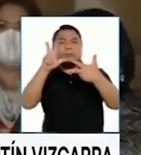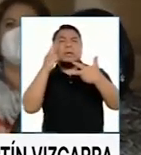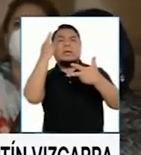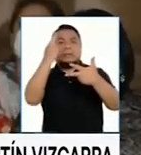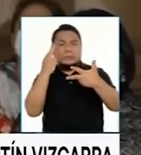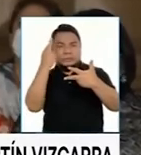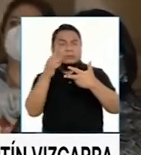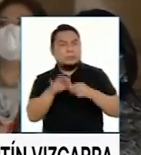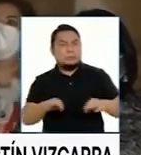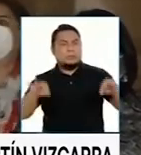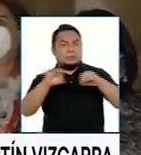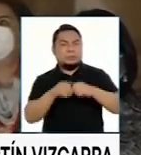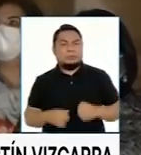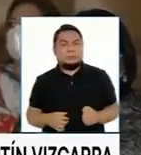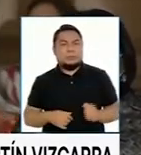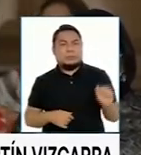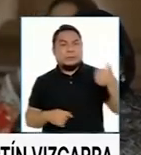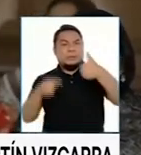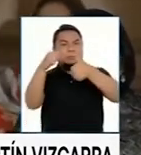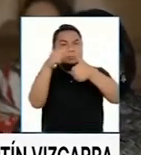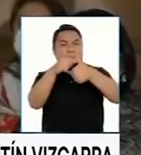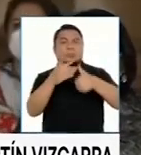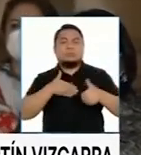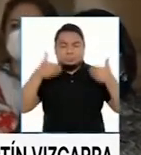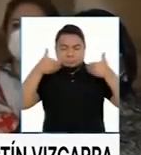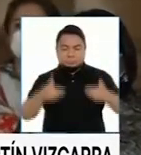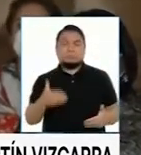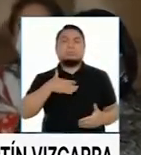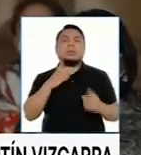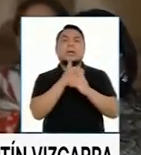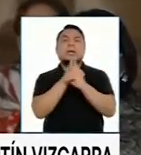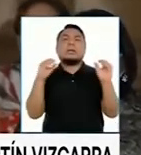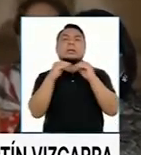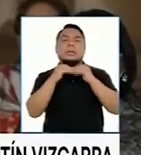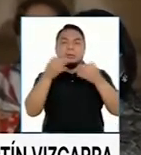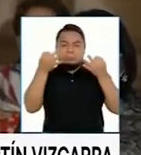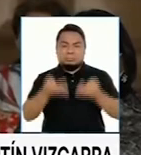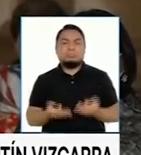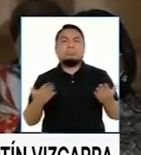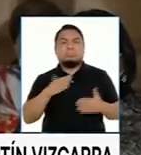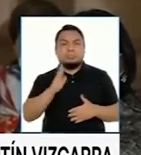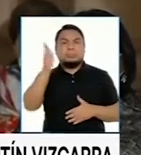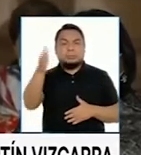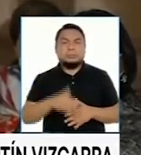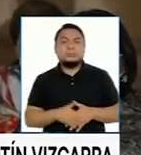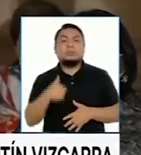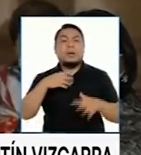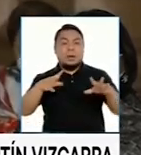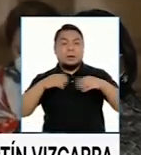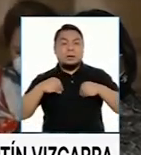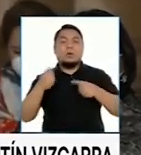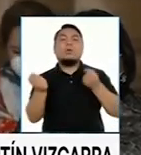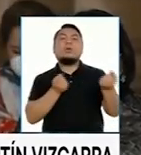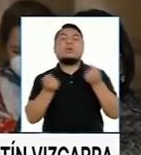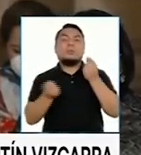esas atribuciones? Esa sería la pregunta. Yo iniciaría diciendo que esto es lo que refleja